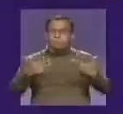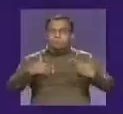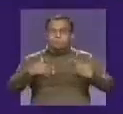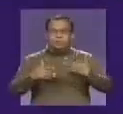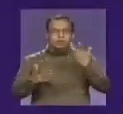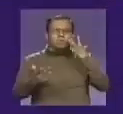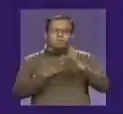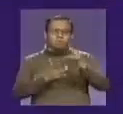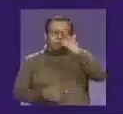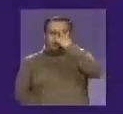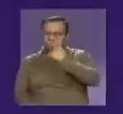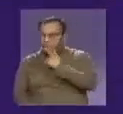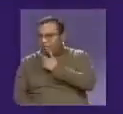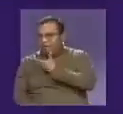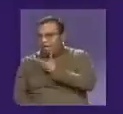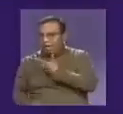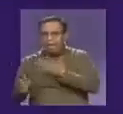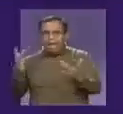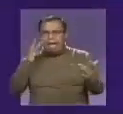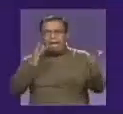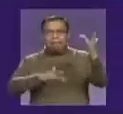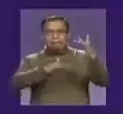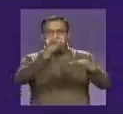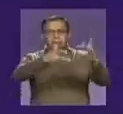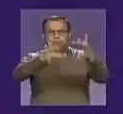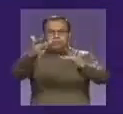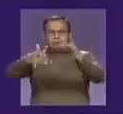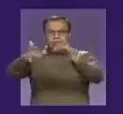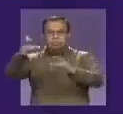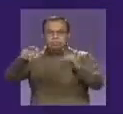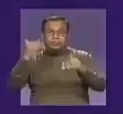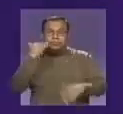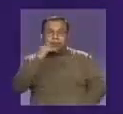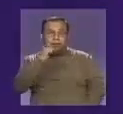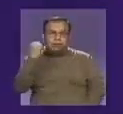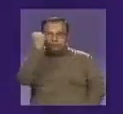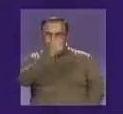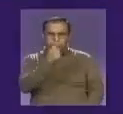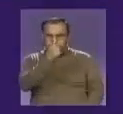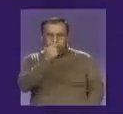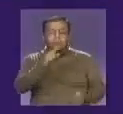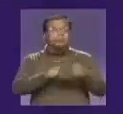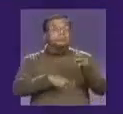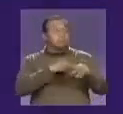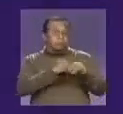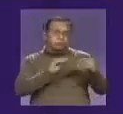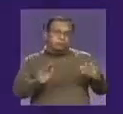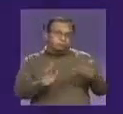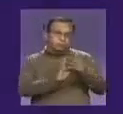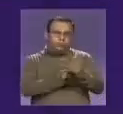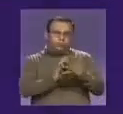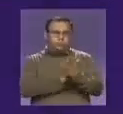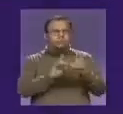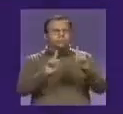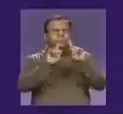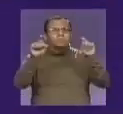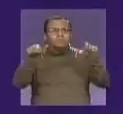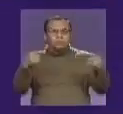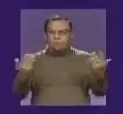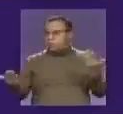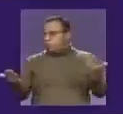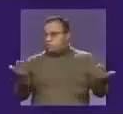ese perfilamiento en el que no encajan específicamente las mujeres negras. Si bien cuando hacemos